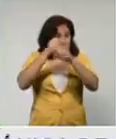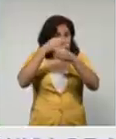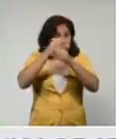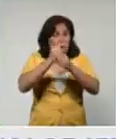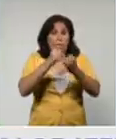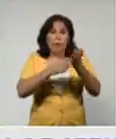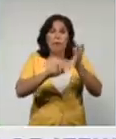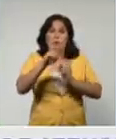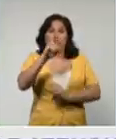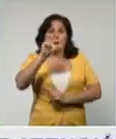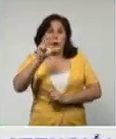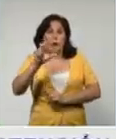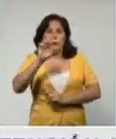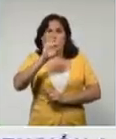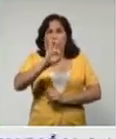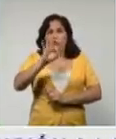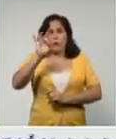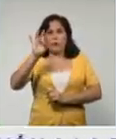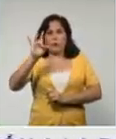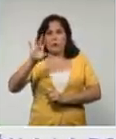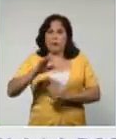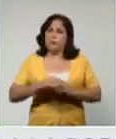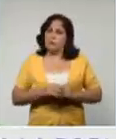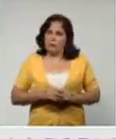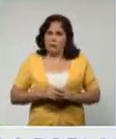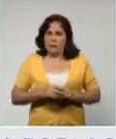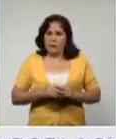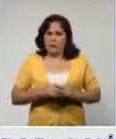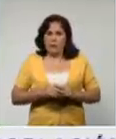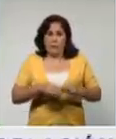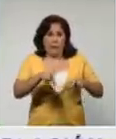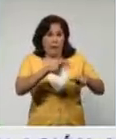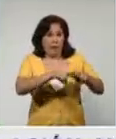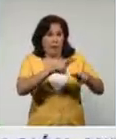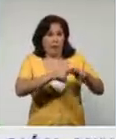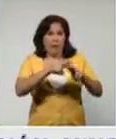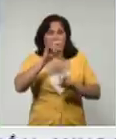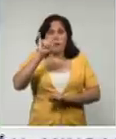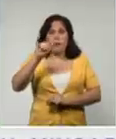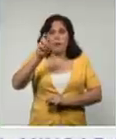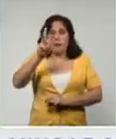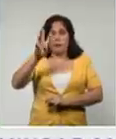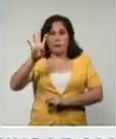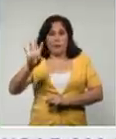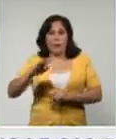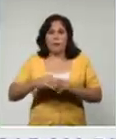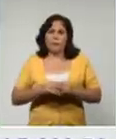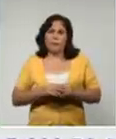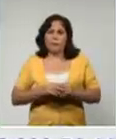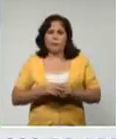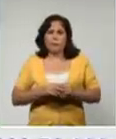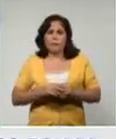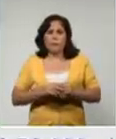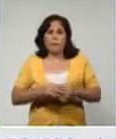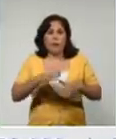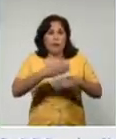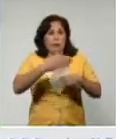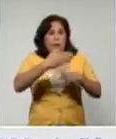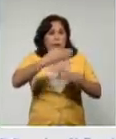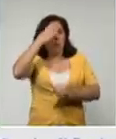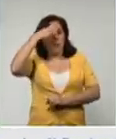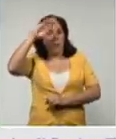Clara, 815, el de La Habana, 634, el de Santiago de